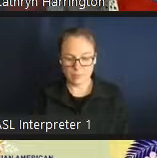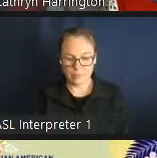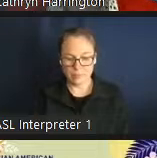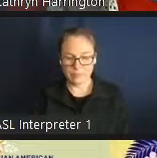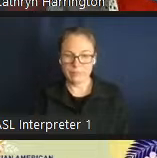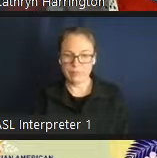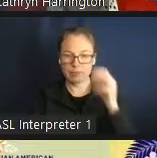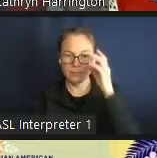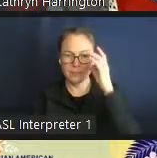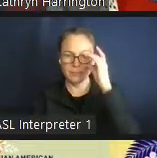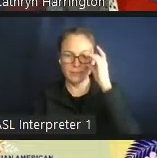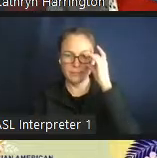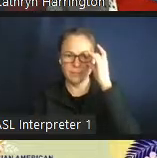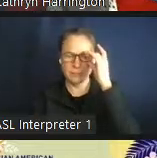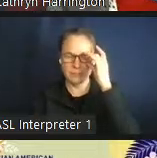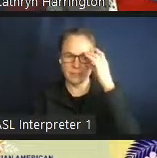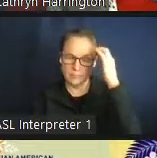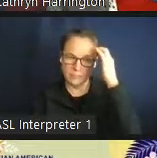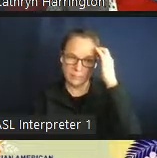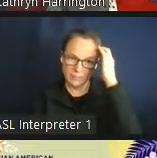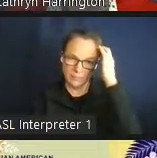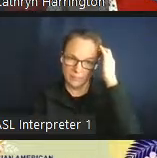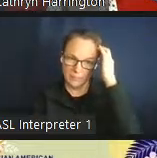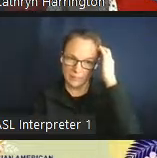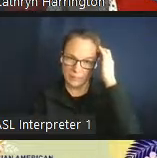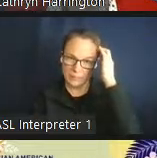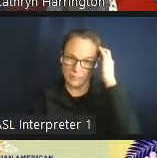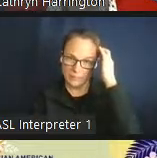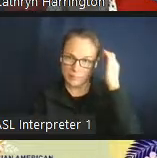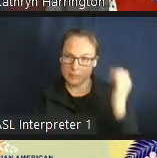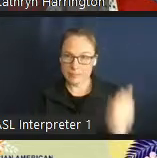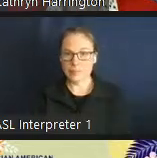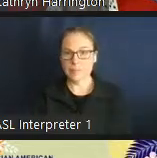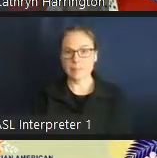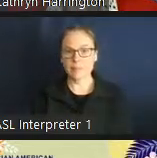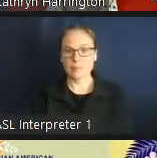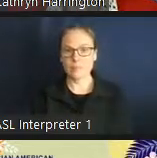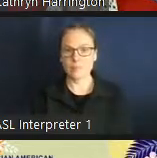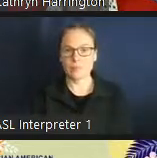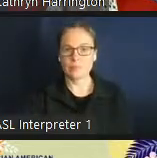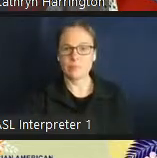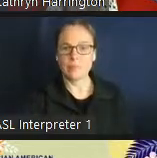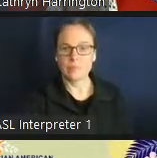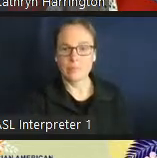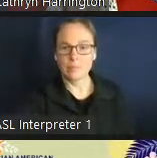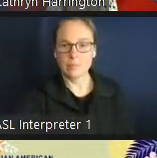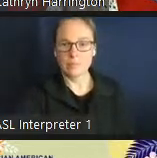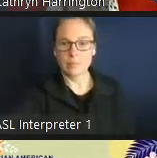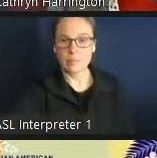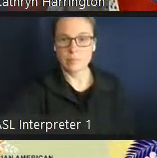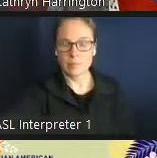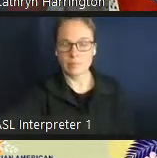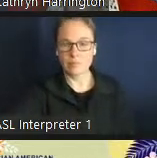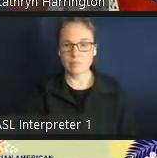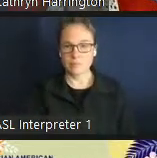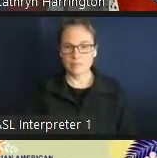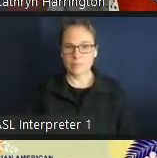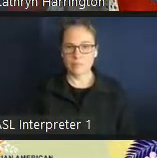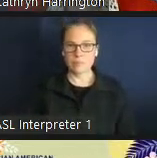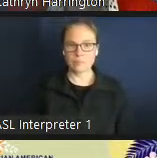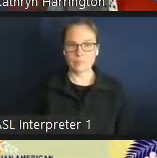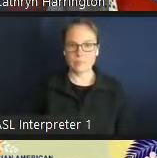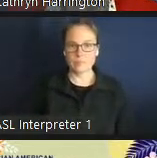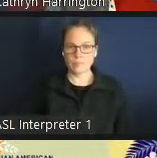está usando la aplicación de Zoom a través de un dispositivo móvil como un teléfono inteligente o tableta, presione los 3 puntos con